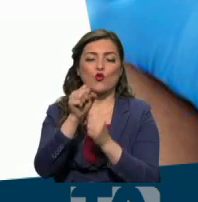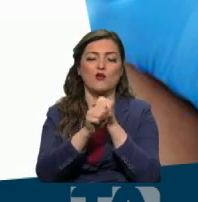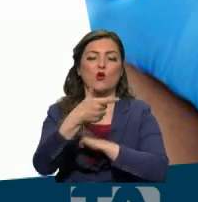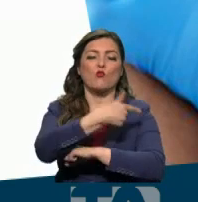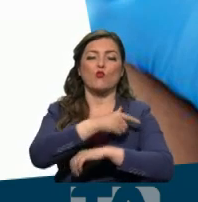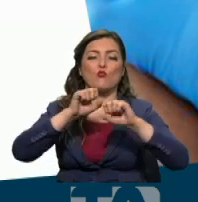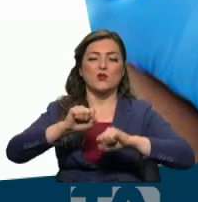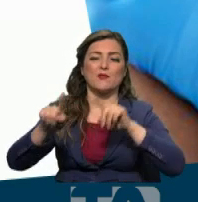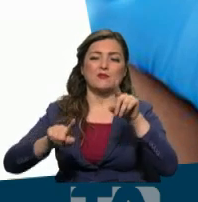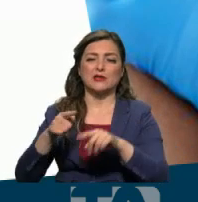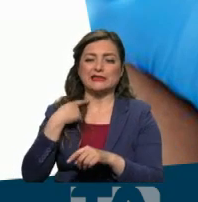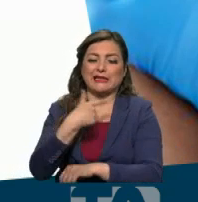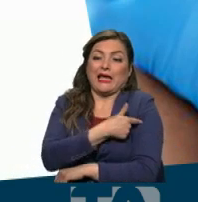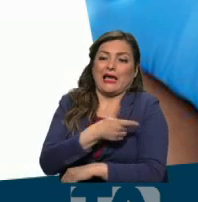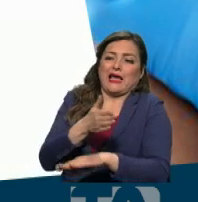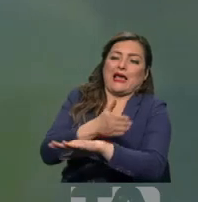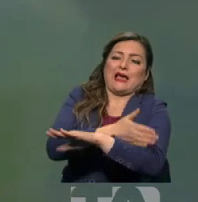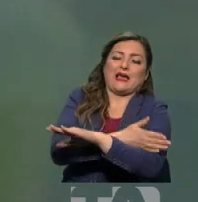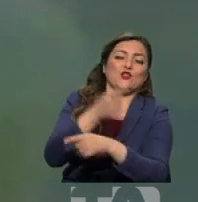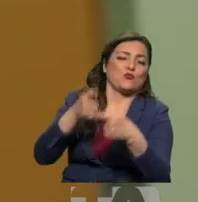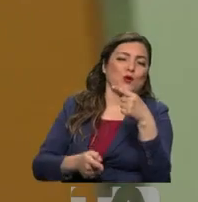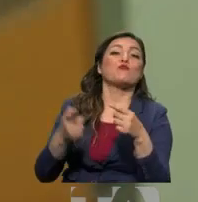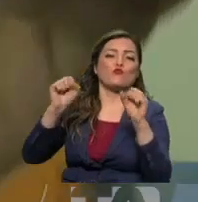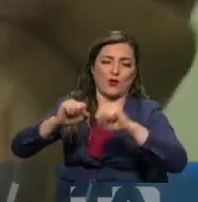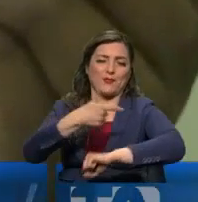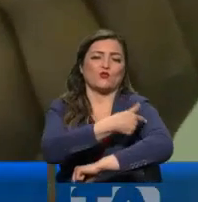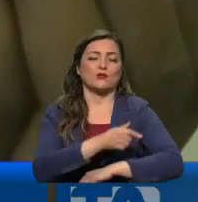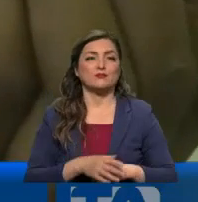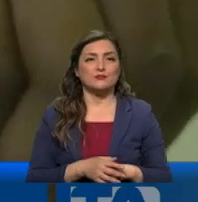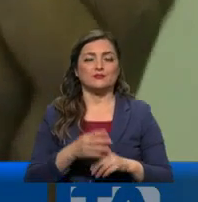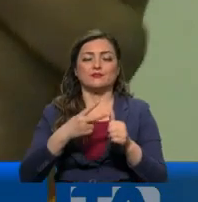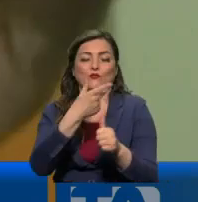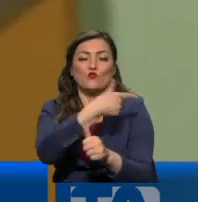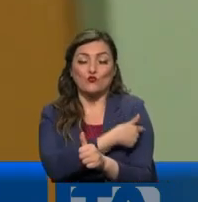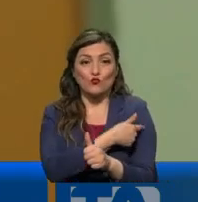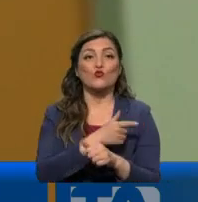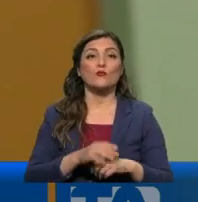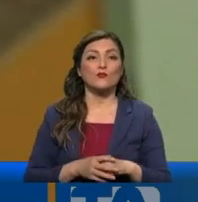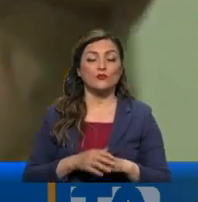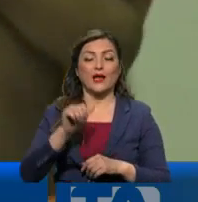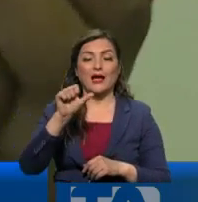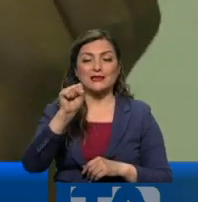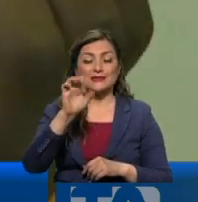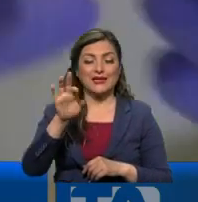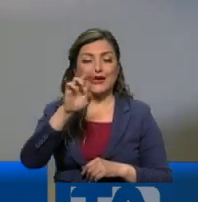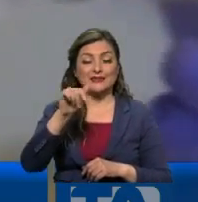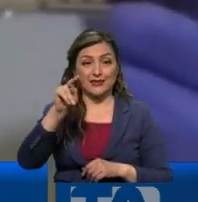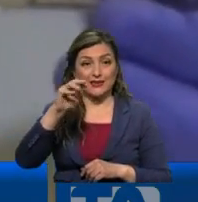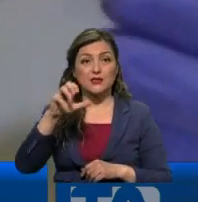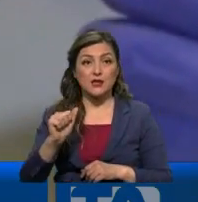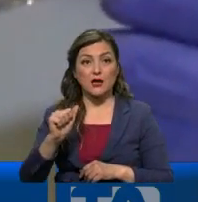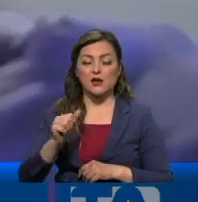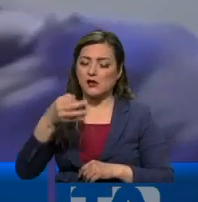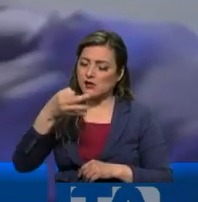podrán vacunar rezagados de las fases anteriores. Se continuará aplicando la segunda dosis de la vacuna AstraZeneca siempre y cuando